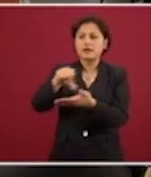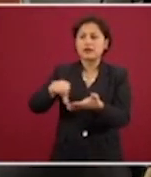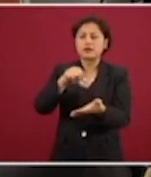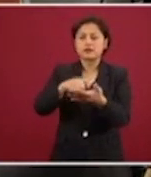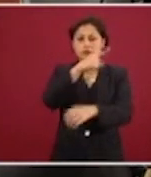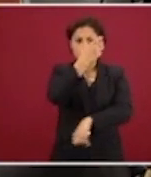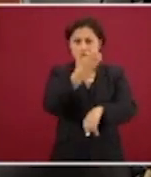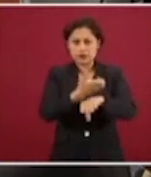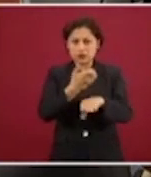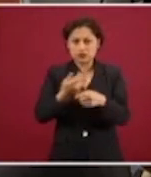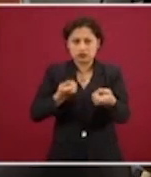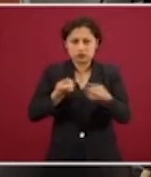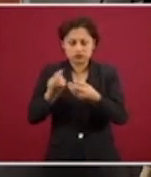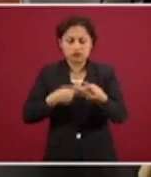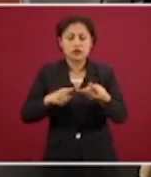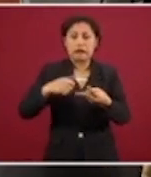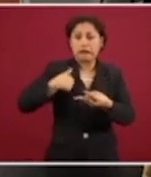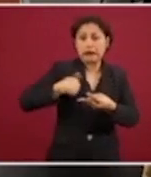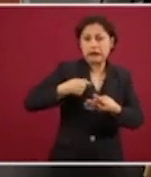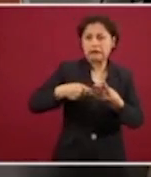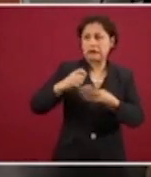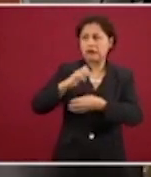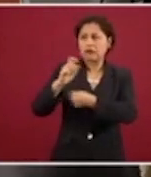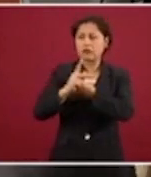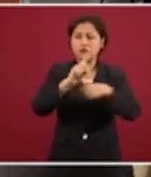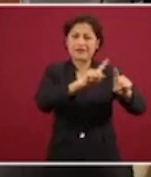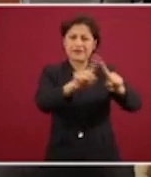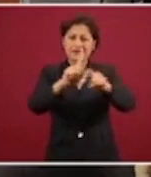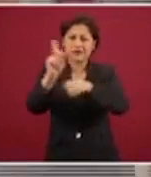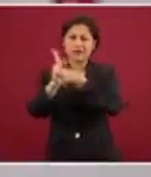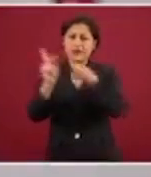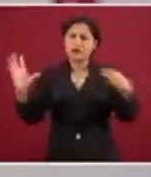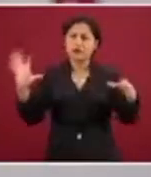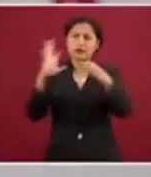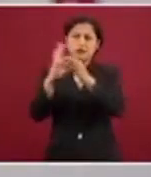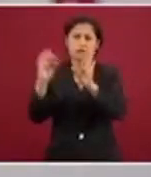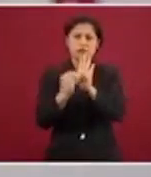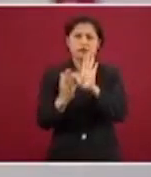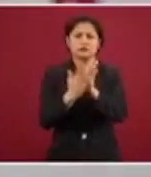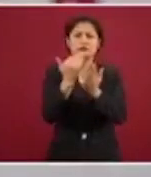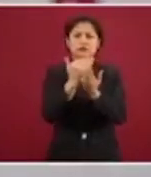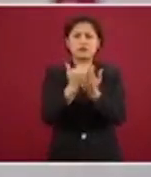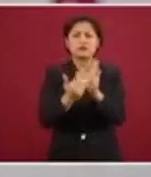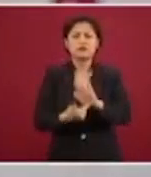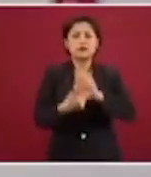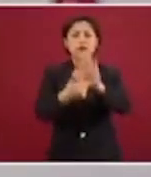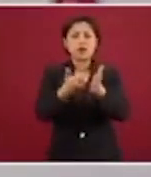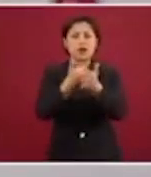de Estados Unidos o de Canadá o de Europa, y la guía tiene un sustento científico y